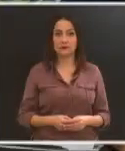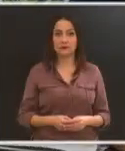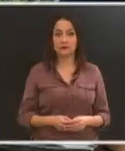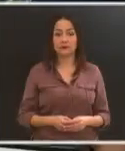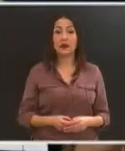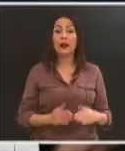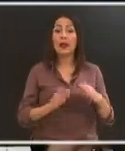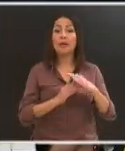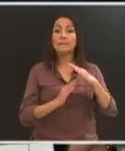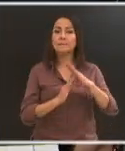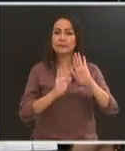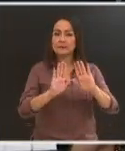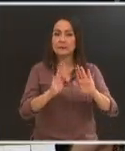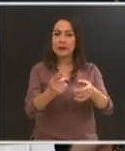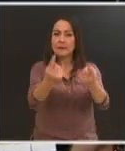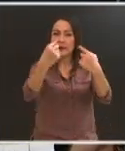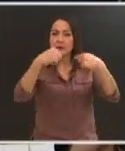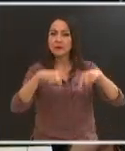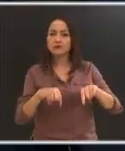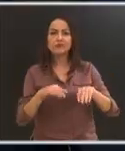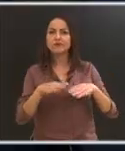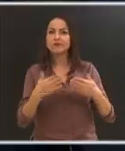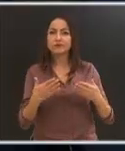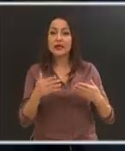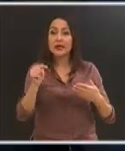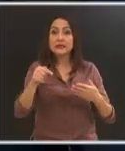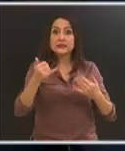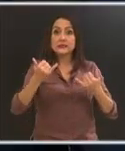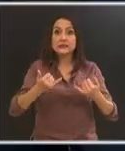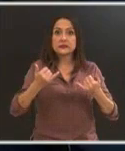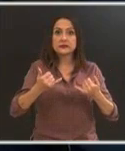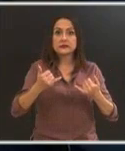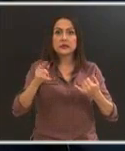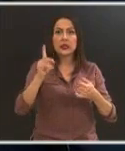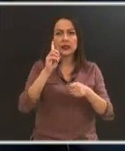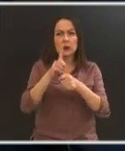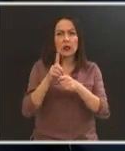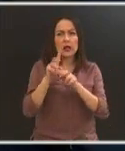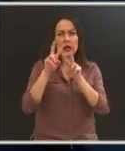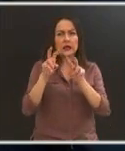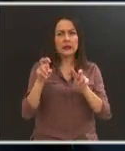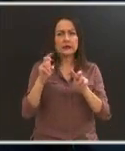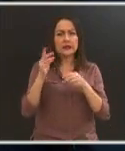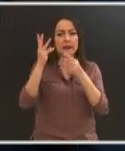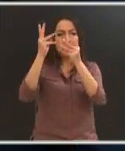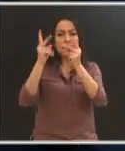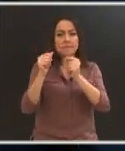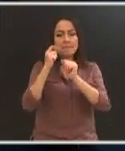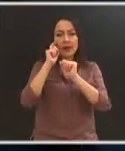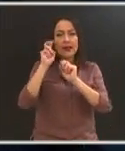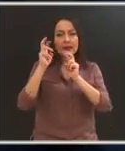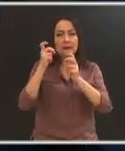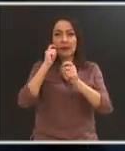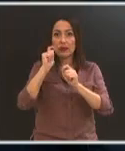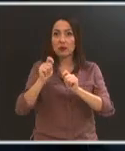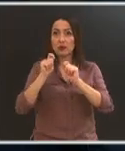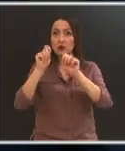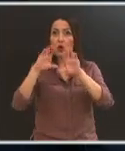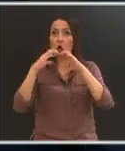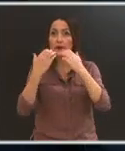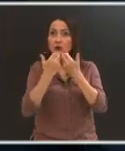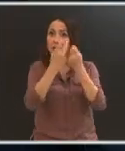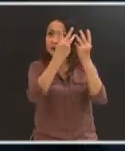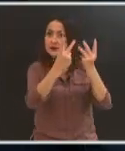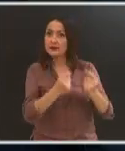Vamos a la pausa y al volver, en este momento los diputados analizan el presupuesto para educación en Comisión de